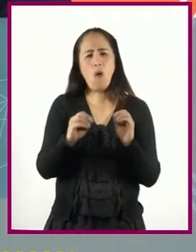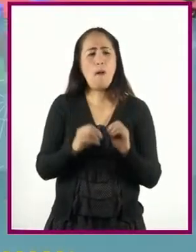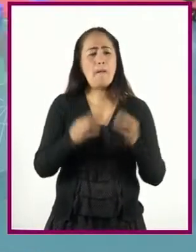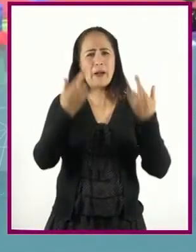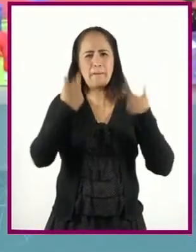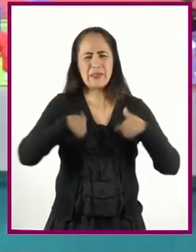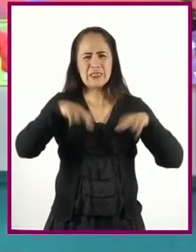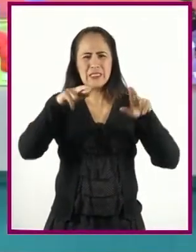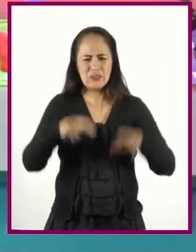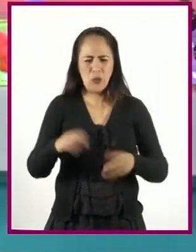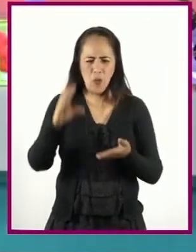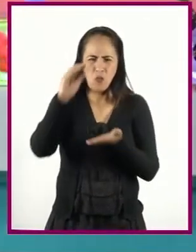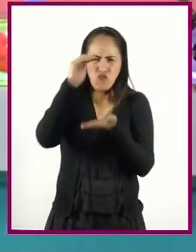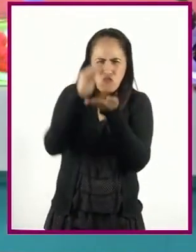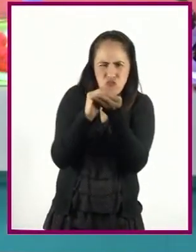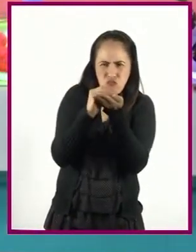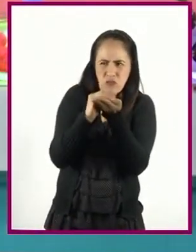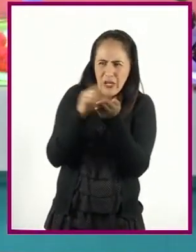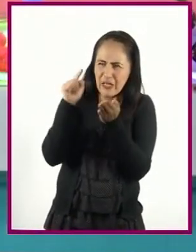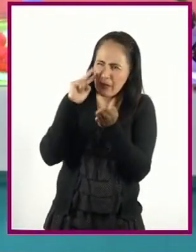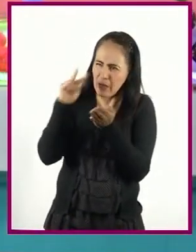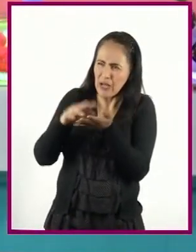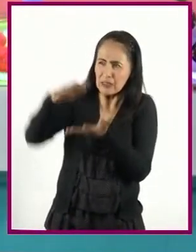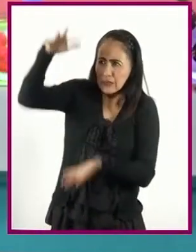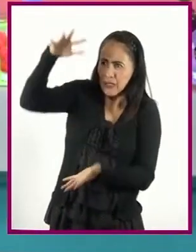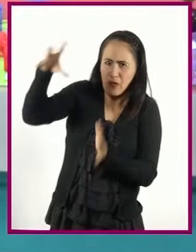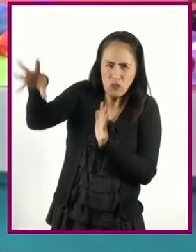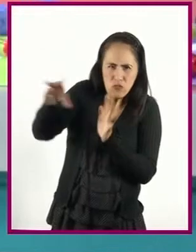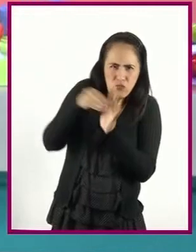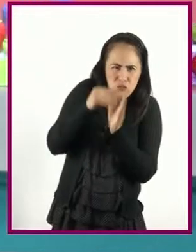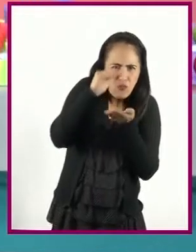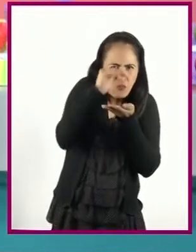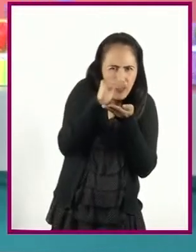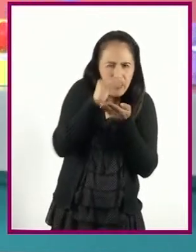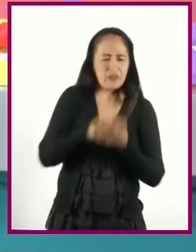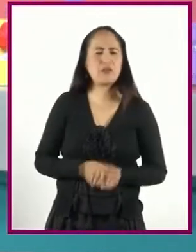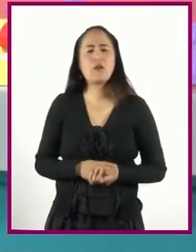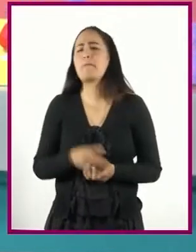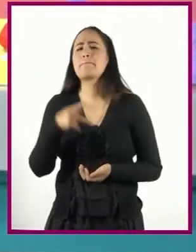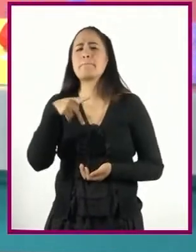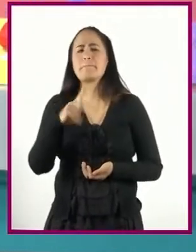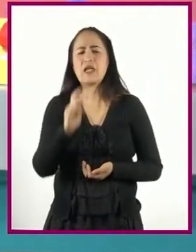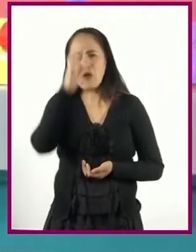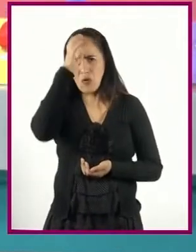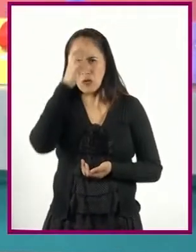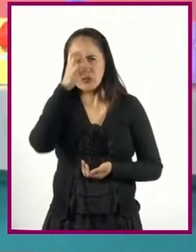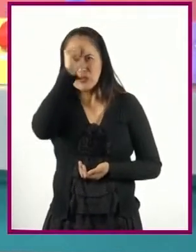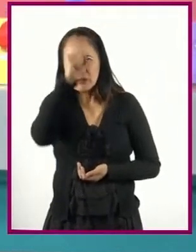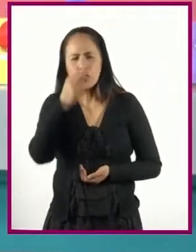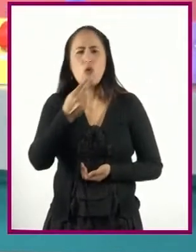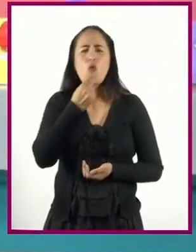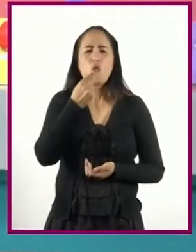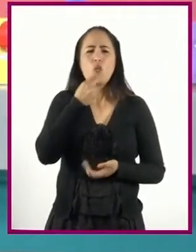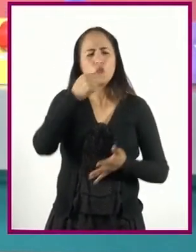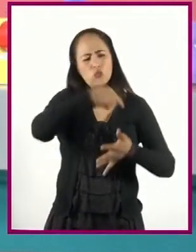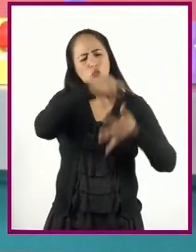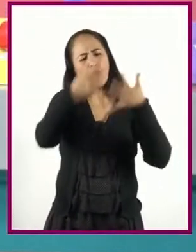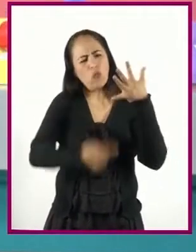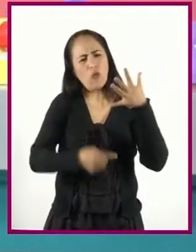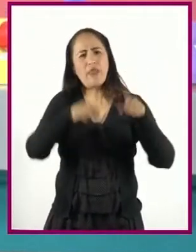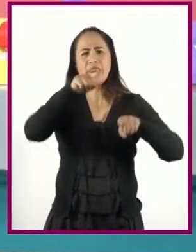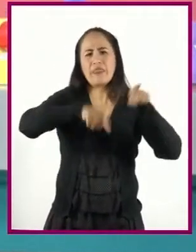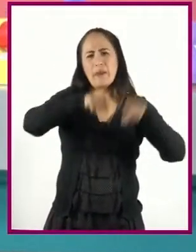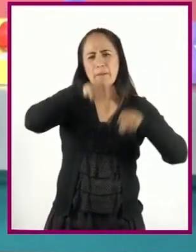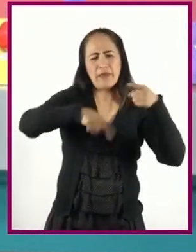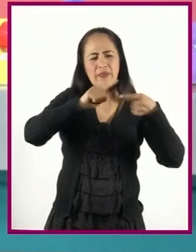cosa. Sin embargo, debido a lo general del concepto, este tiene diversos usos, en muy diferentes ámbitos,